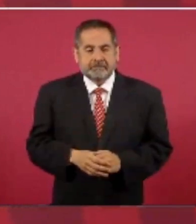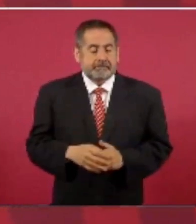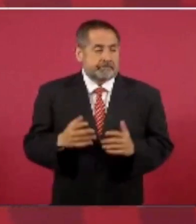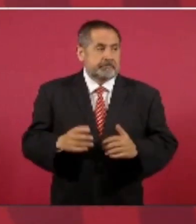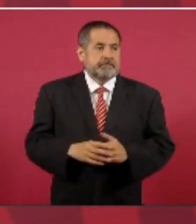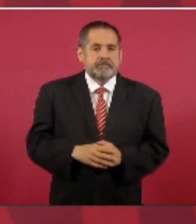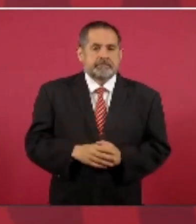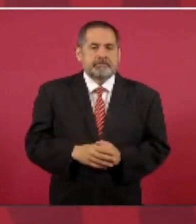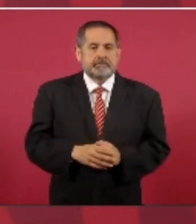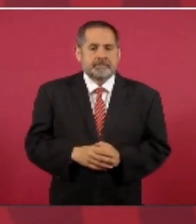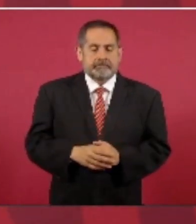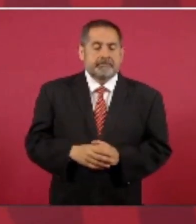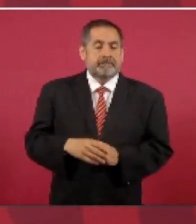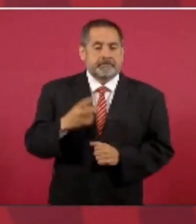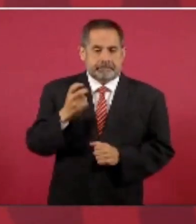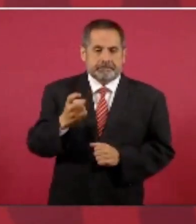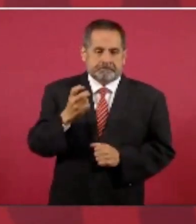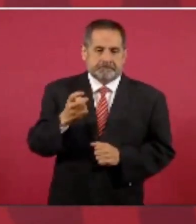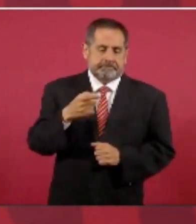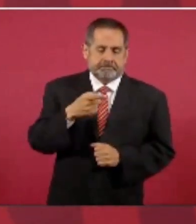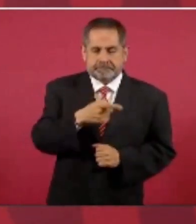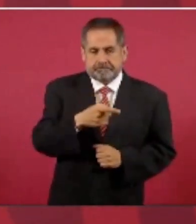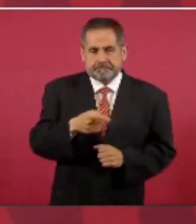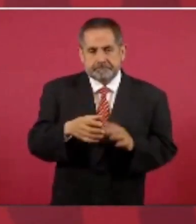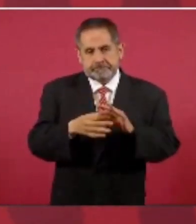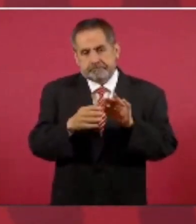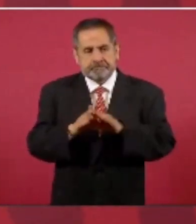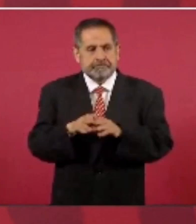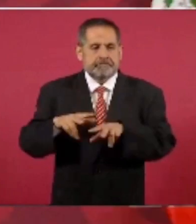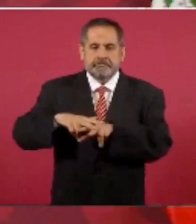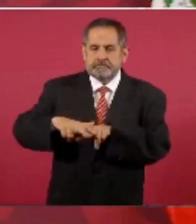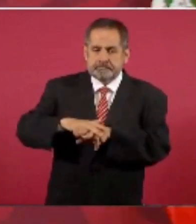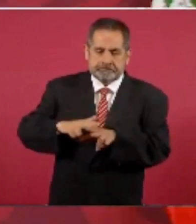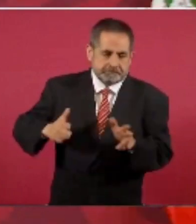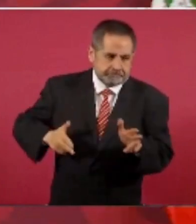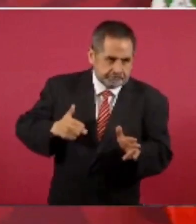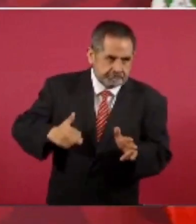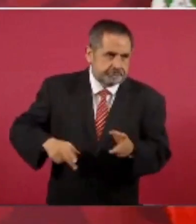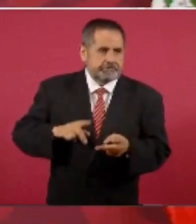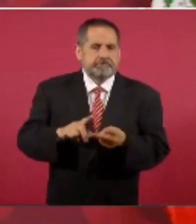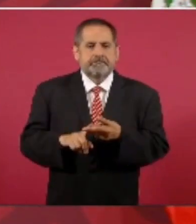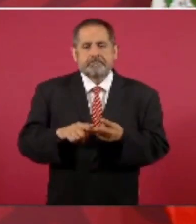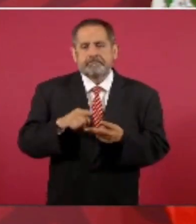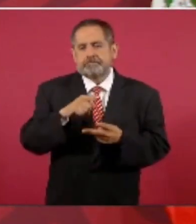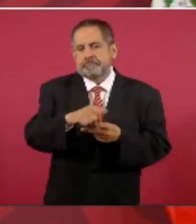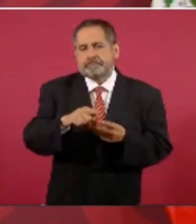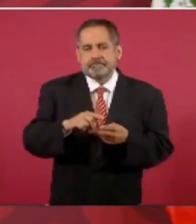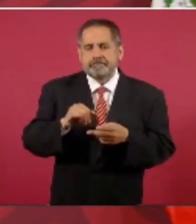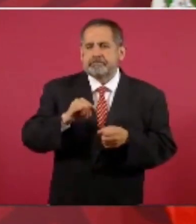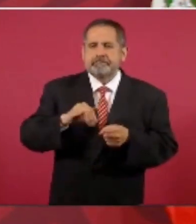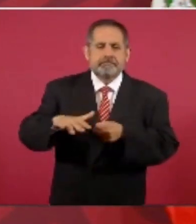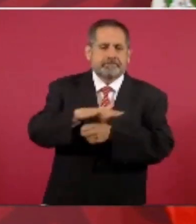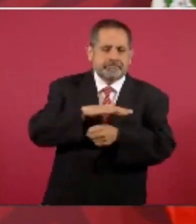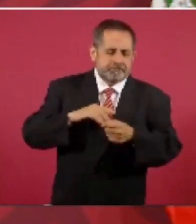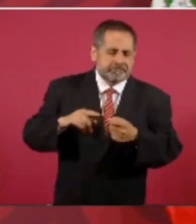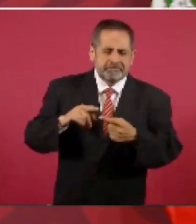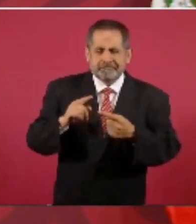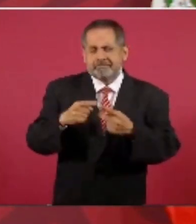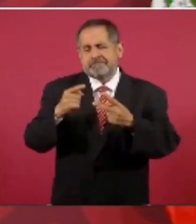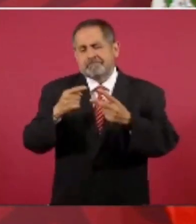Entonces, es eso la refinería, es el Tren Maya, es el Istmo, bueno,